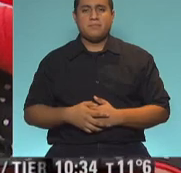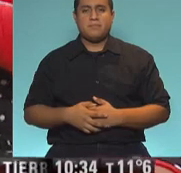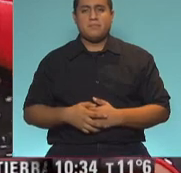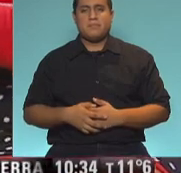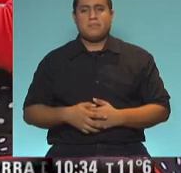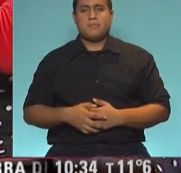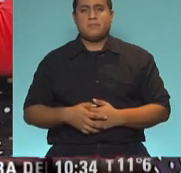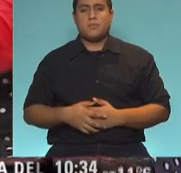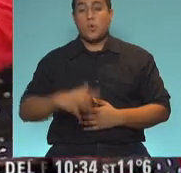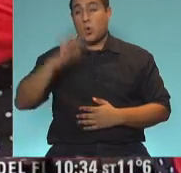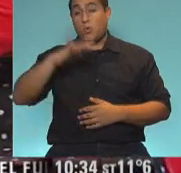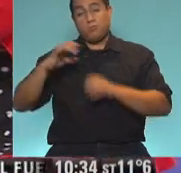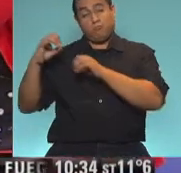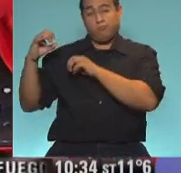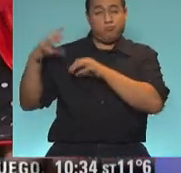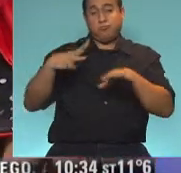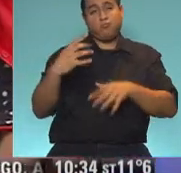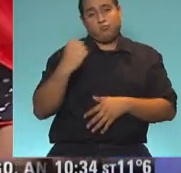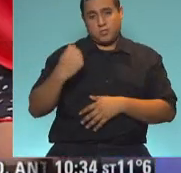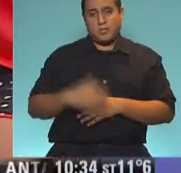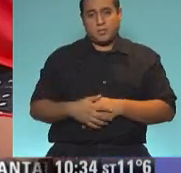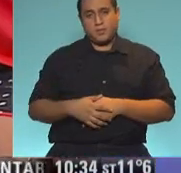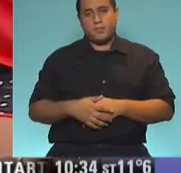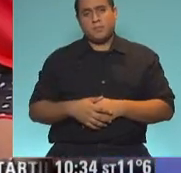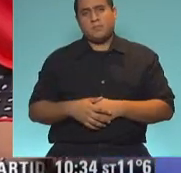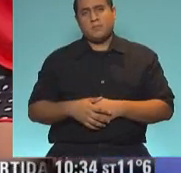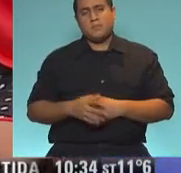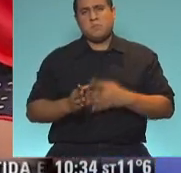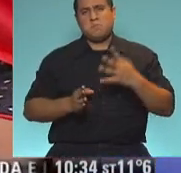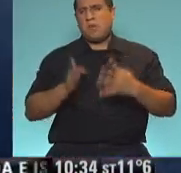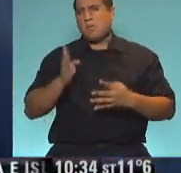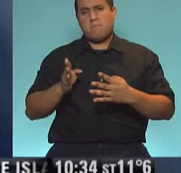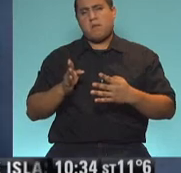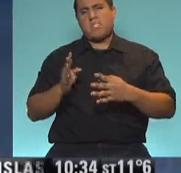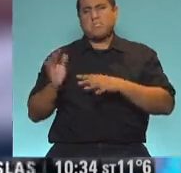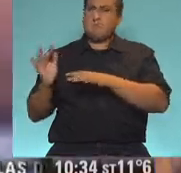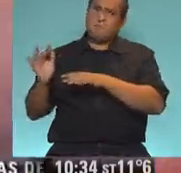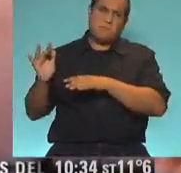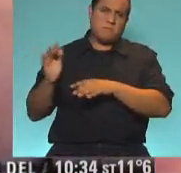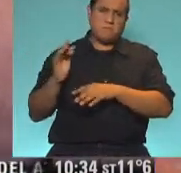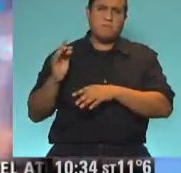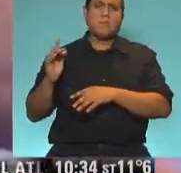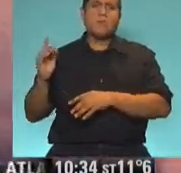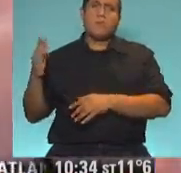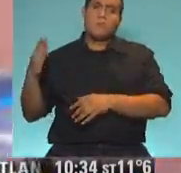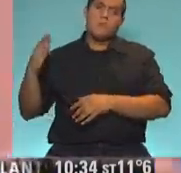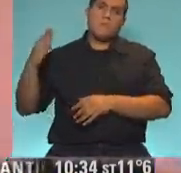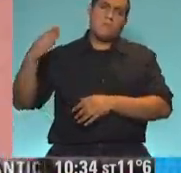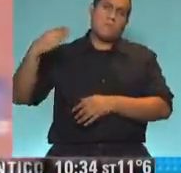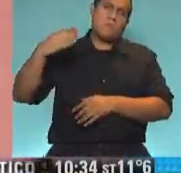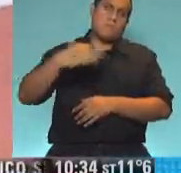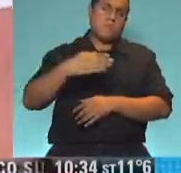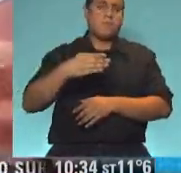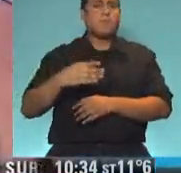¡Super luz poderosa espacial! No me queda más remedio que atacarlos. ¡Volaré! ¡Volaré! ¡Volaré y